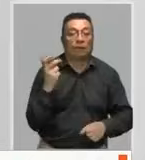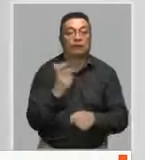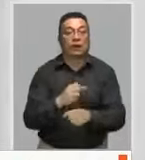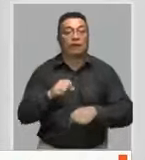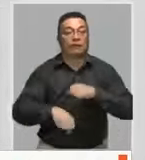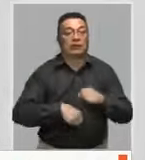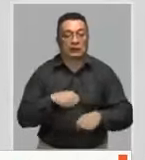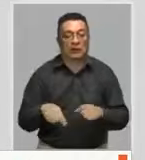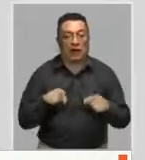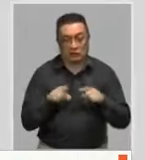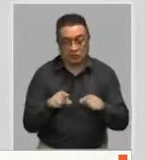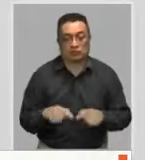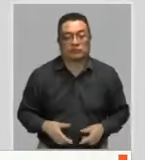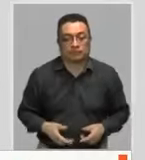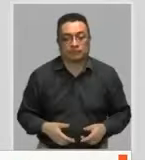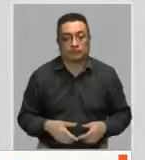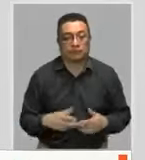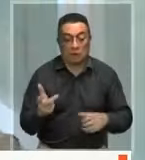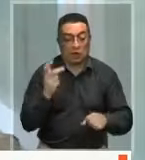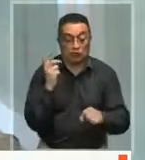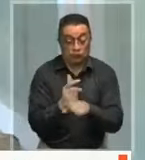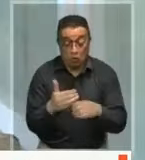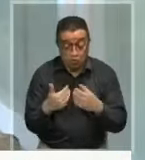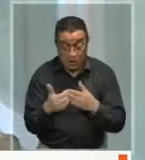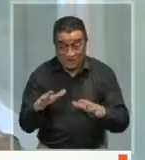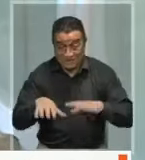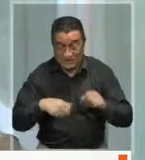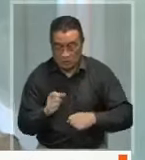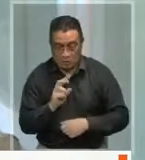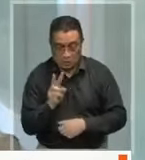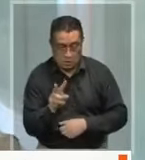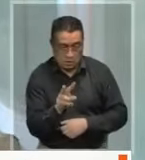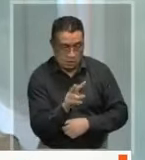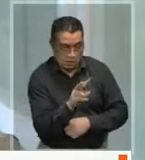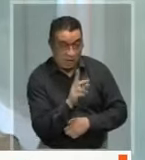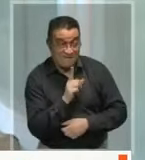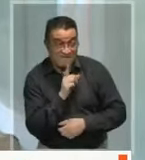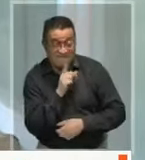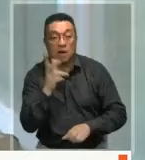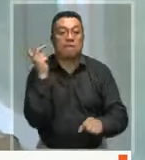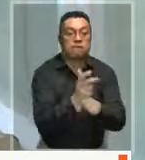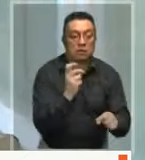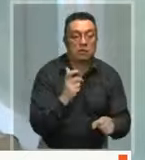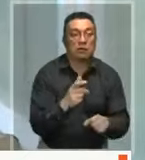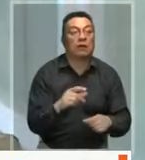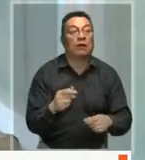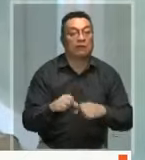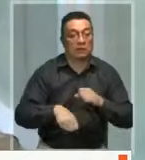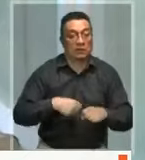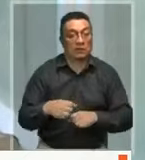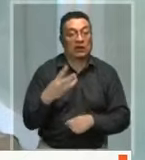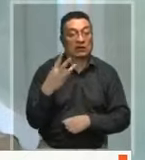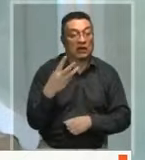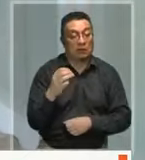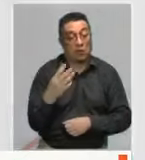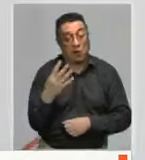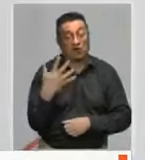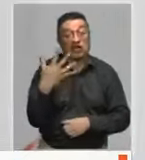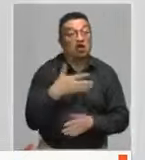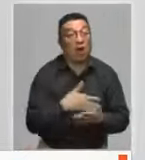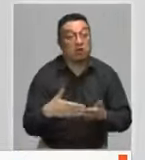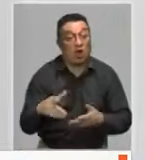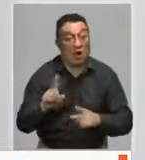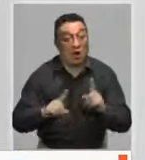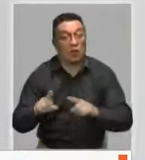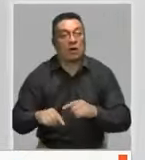fue lo que hicieron, porque no roban cualquier bicicleta, están robando bicicletas de alta gama. Estamos hablando de bicicletas de 3, 4, 5 millones de pesos. Y